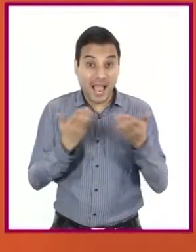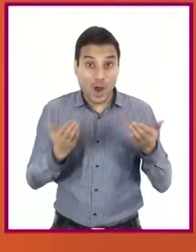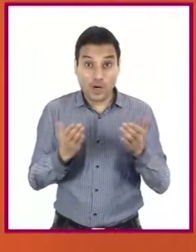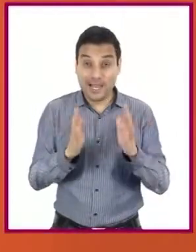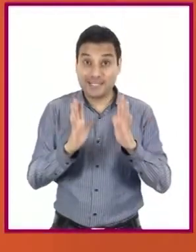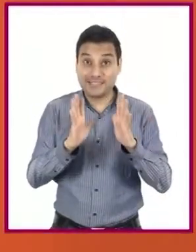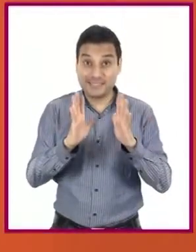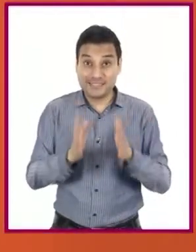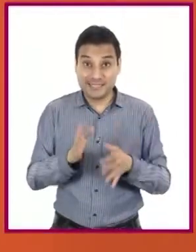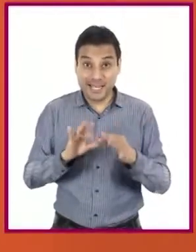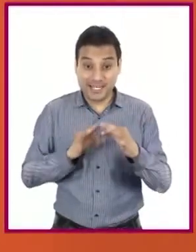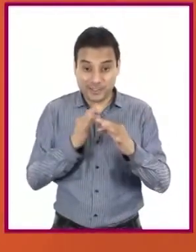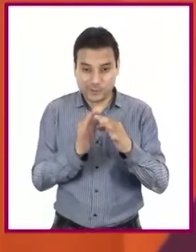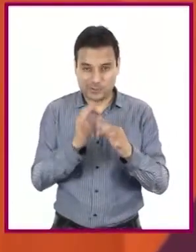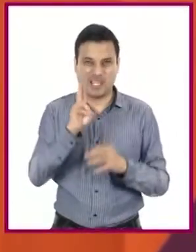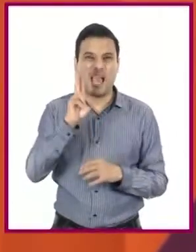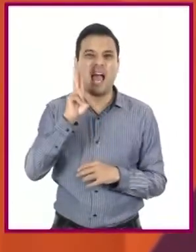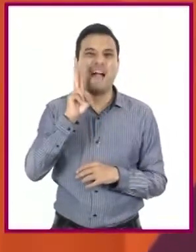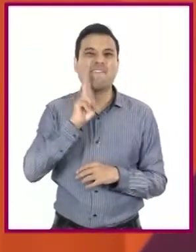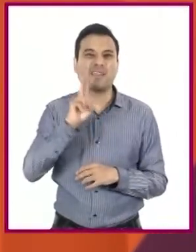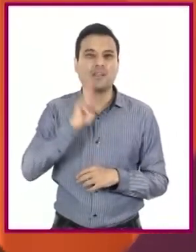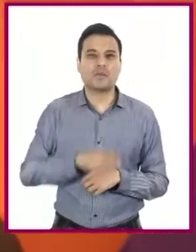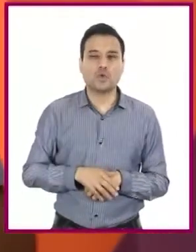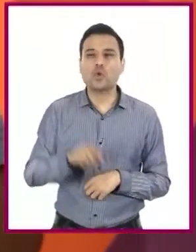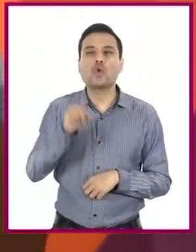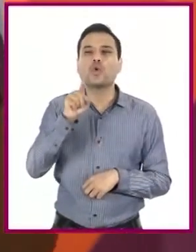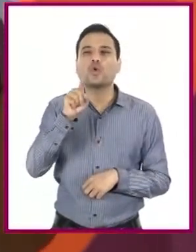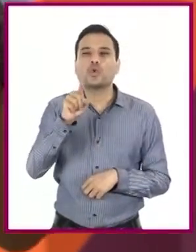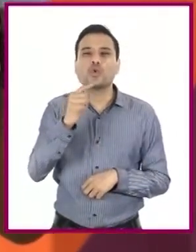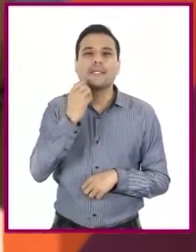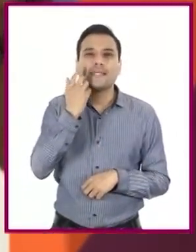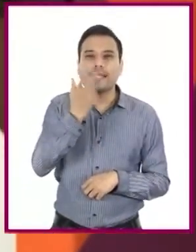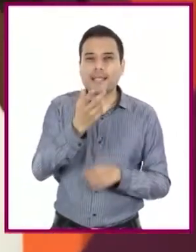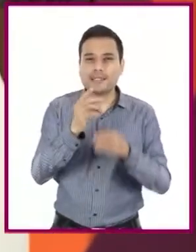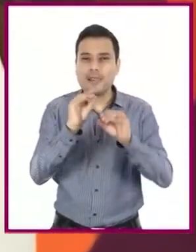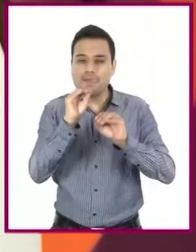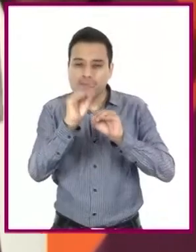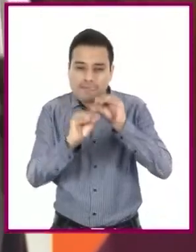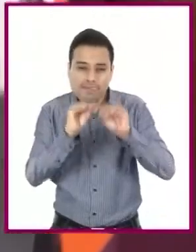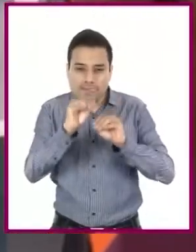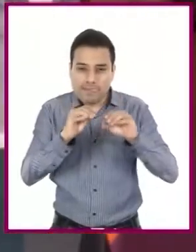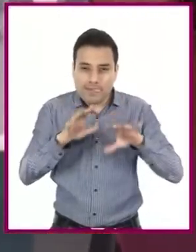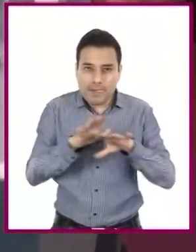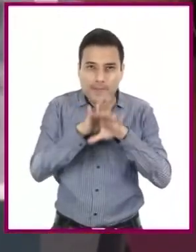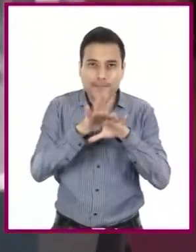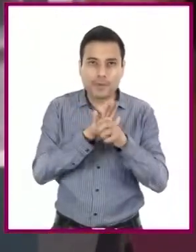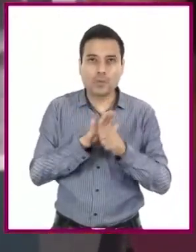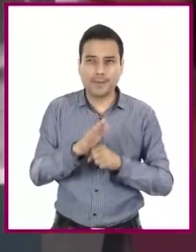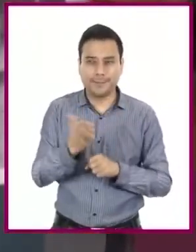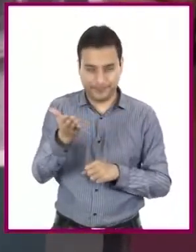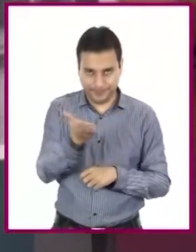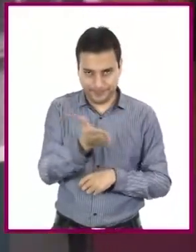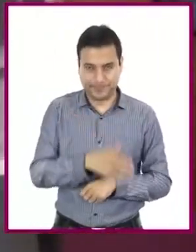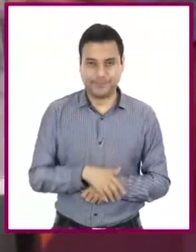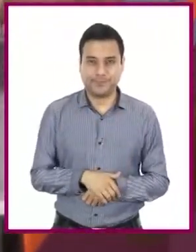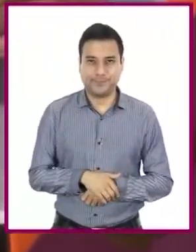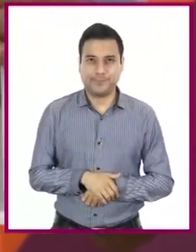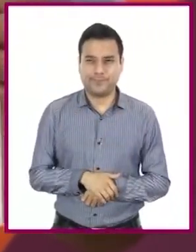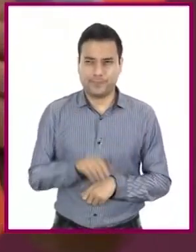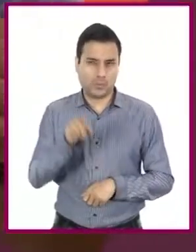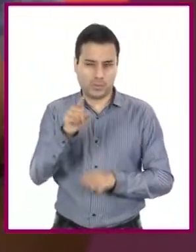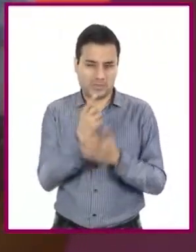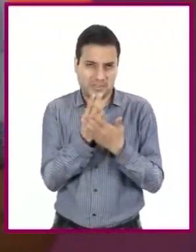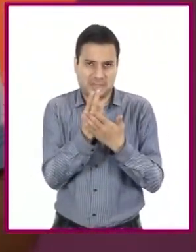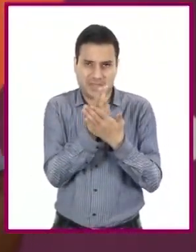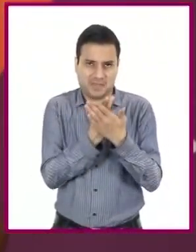lienzo, te reto a que realices las mejoras que creas que sean necesarias en este recinto cultural. Con solo